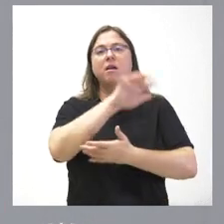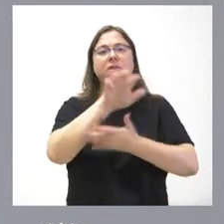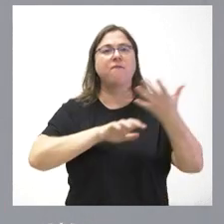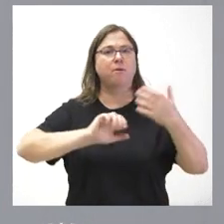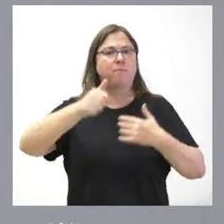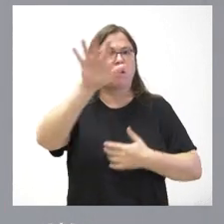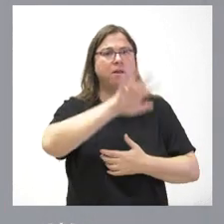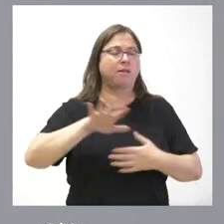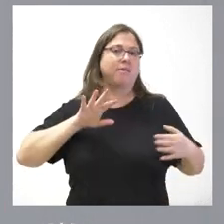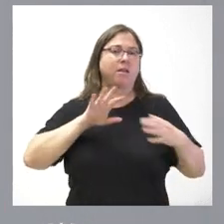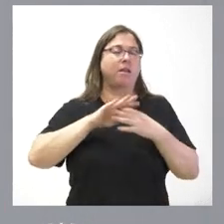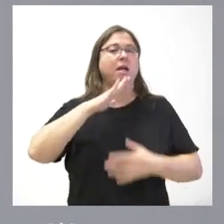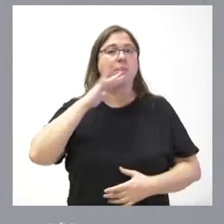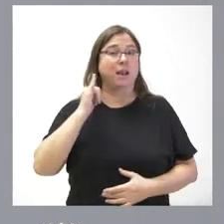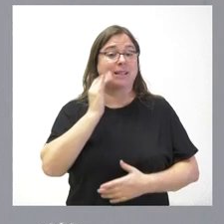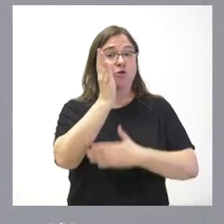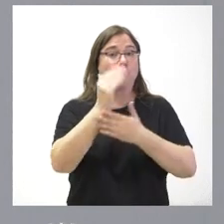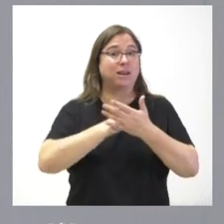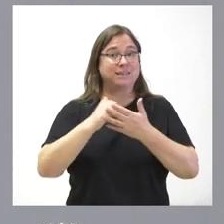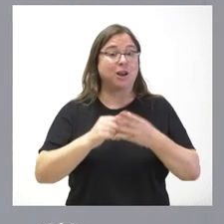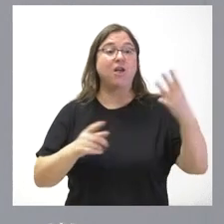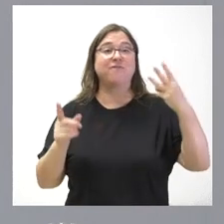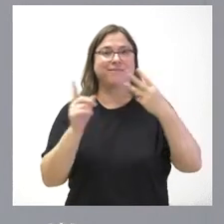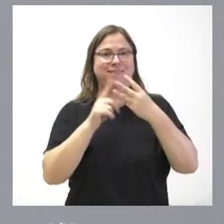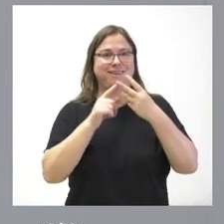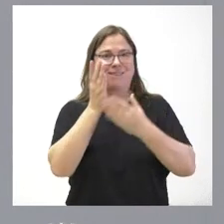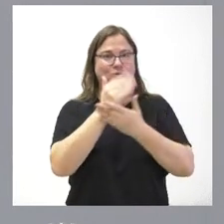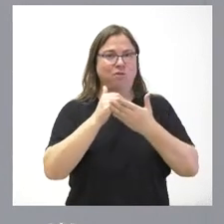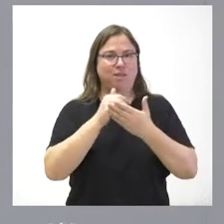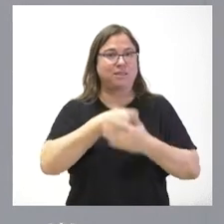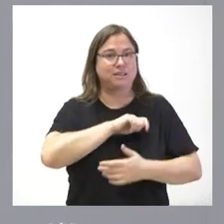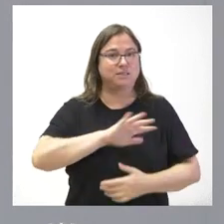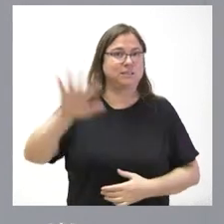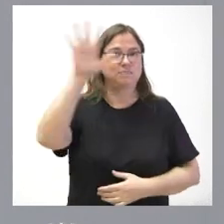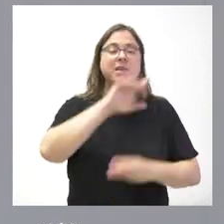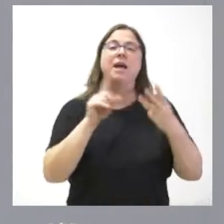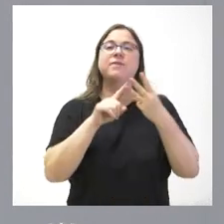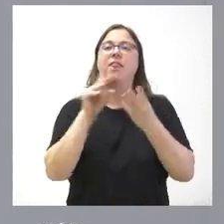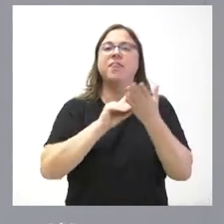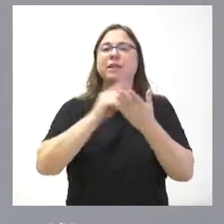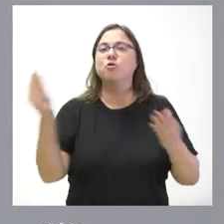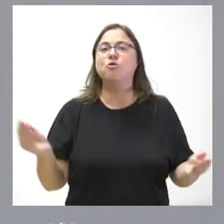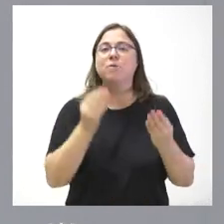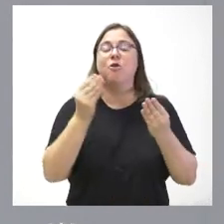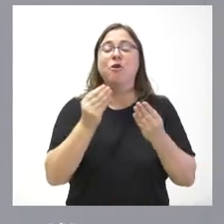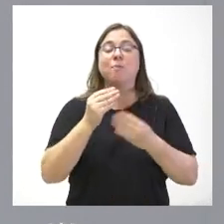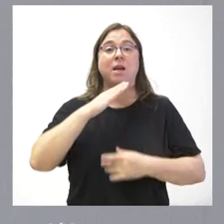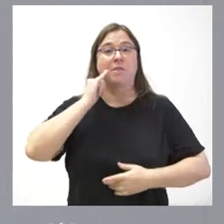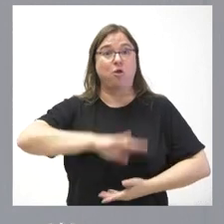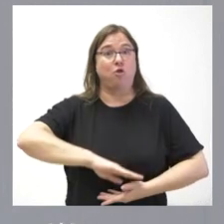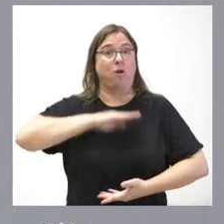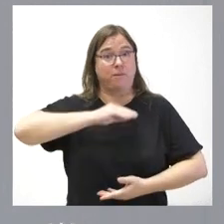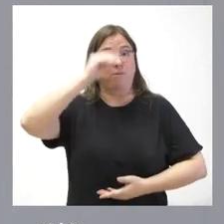en torno al talento Castillo es la tercera comunidad Autónoma de España con mejores datos en retención del talento de las